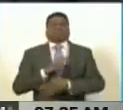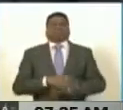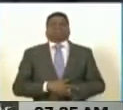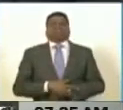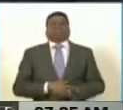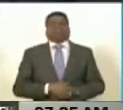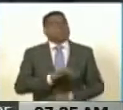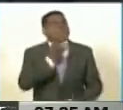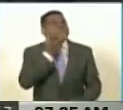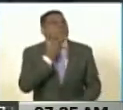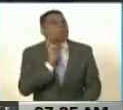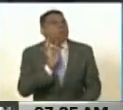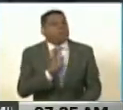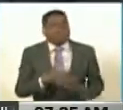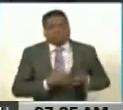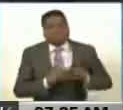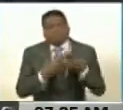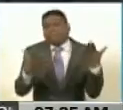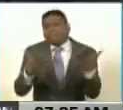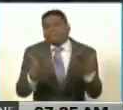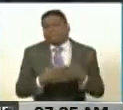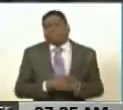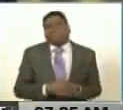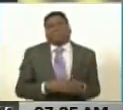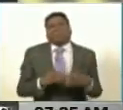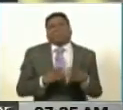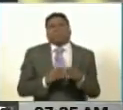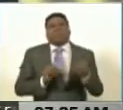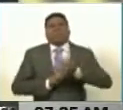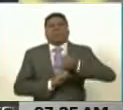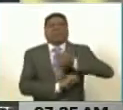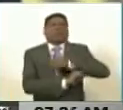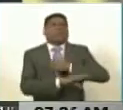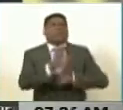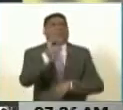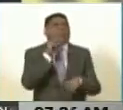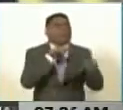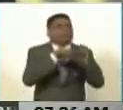ejemplo, para apoyar o cuestionar,